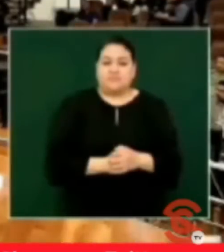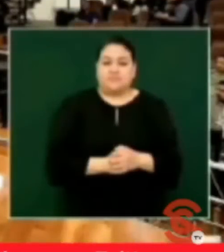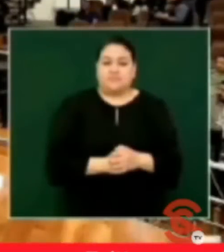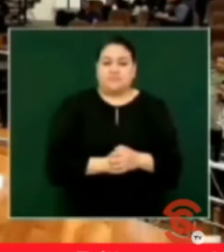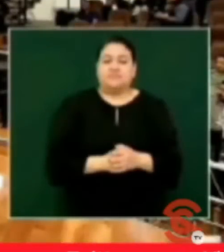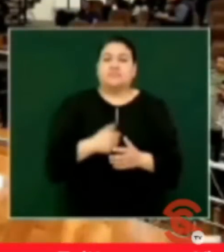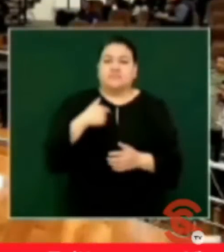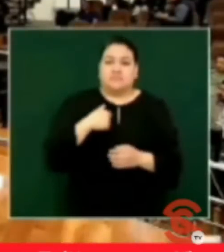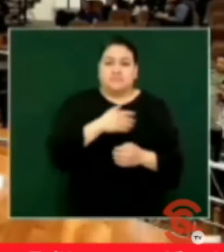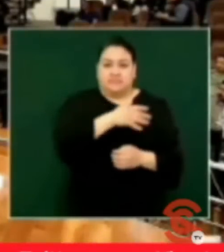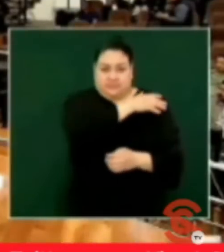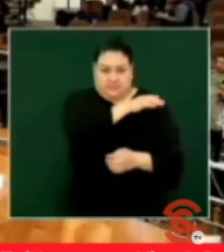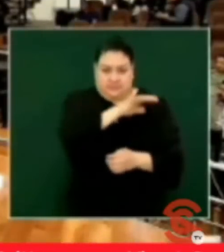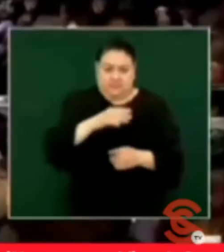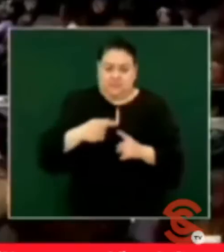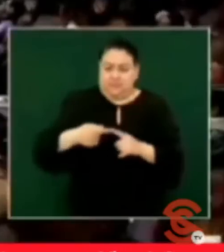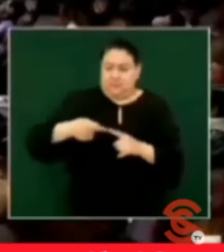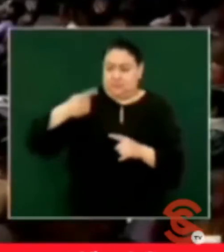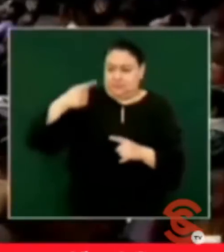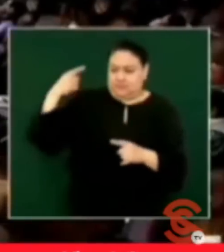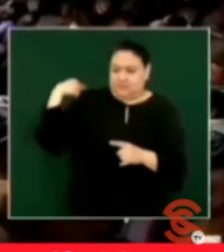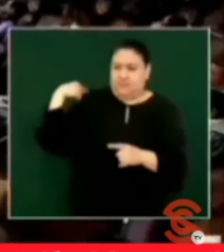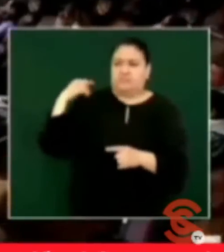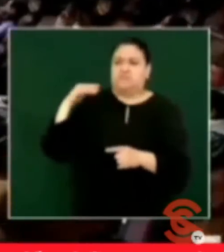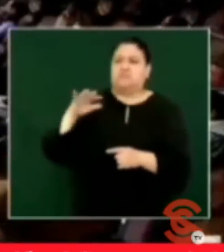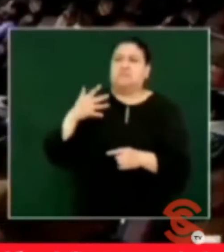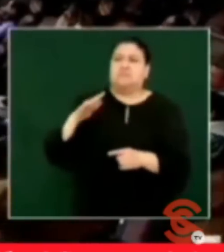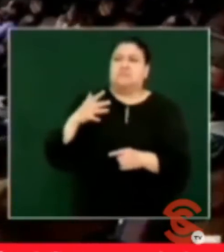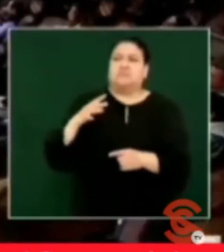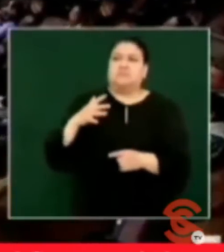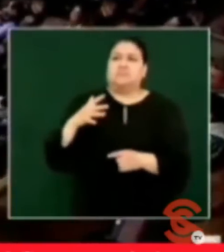muy general. Hace unos días